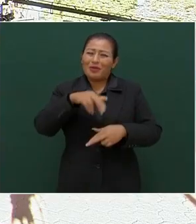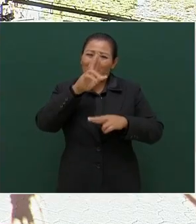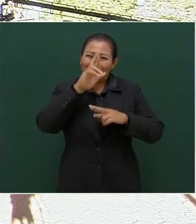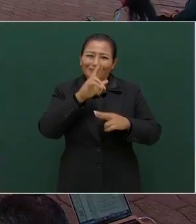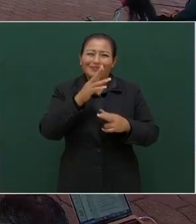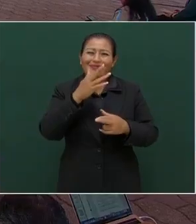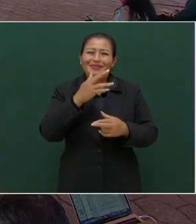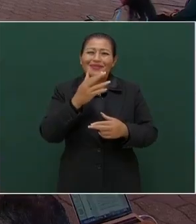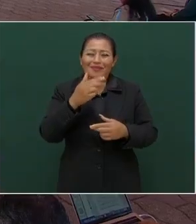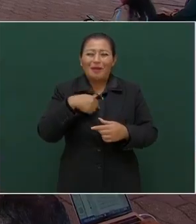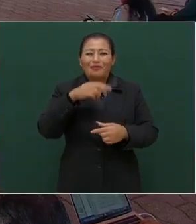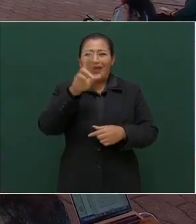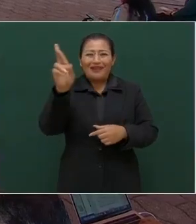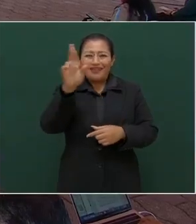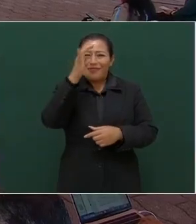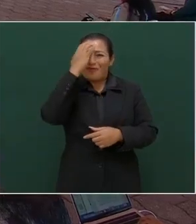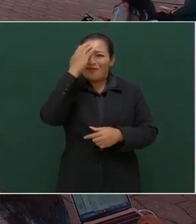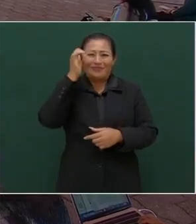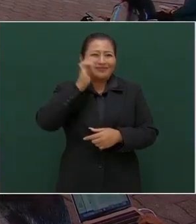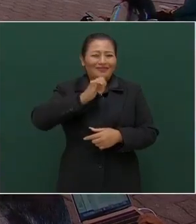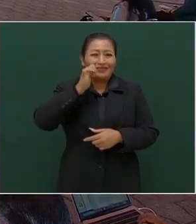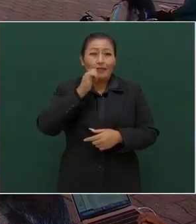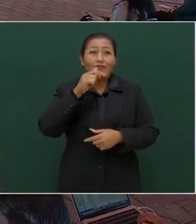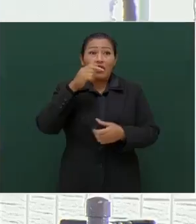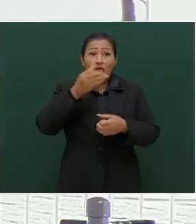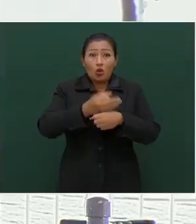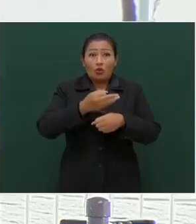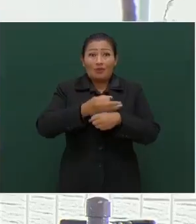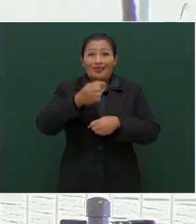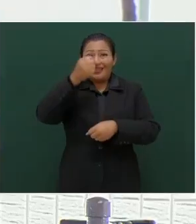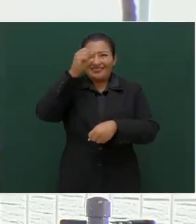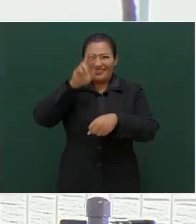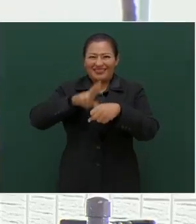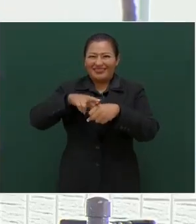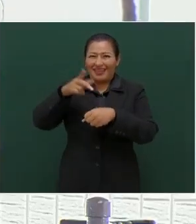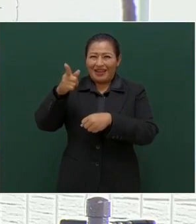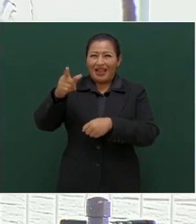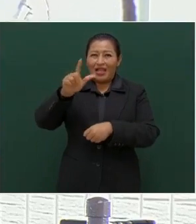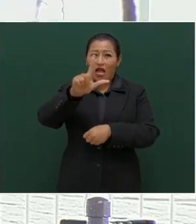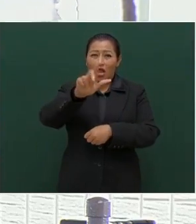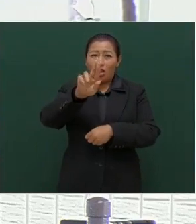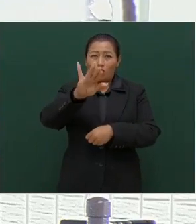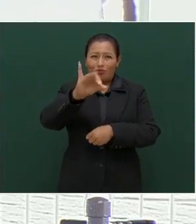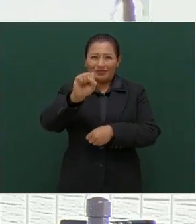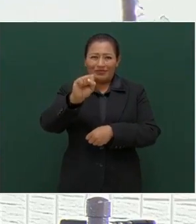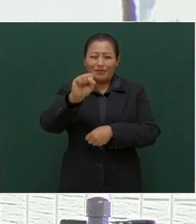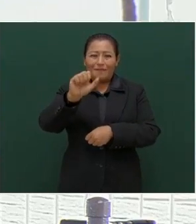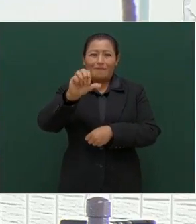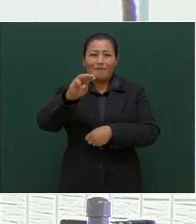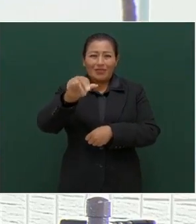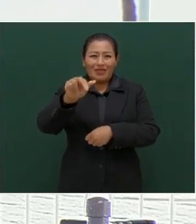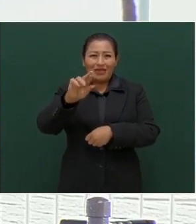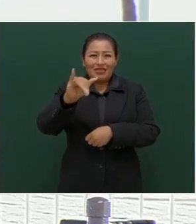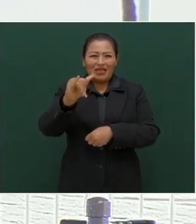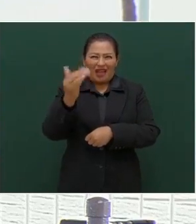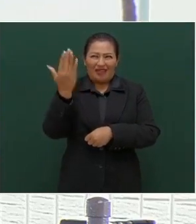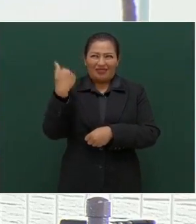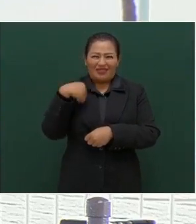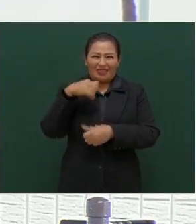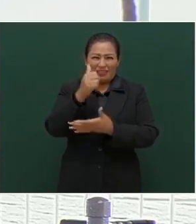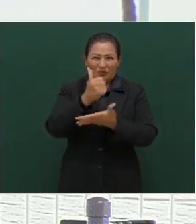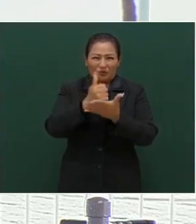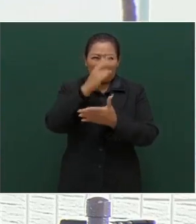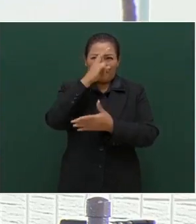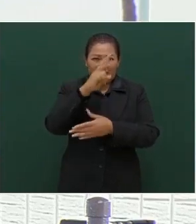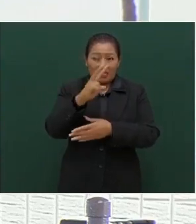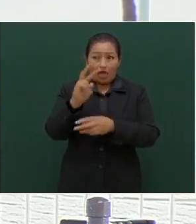cosas. Señor presidente, bueno, quiero aprovechar que está aquí la secretaria Luisa María Alcalde. La última vez que nos vimos en la Ciudad de México hablamos